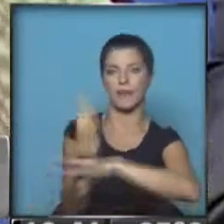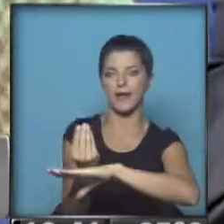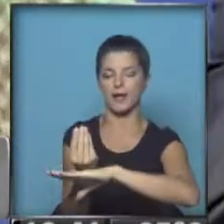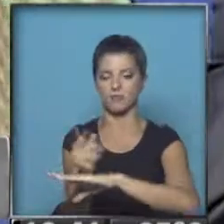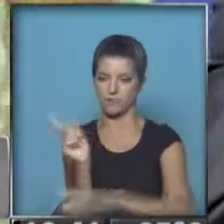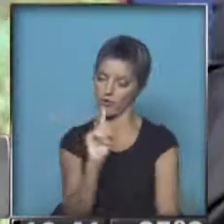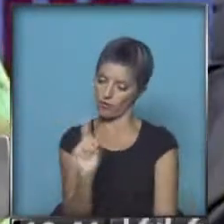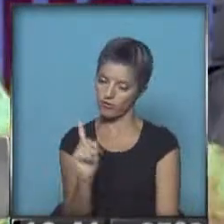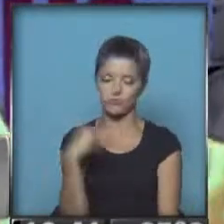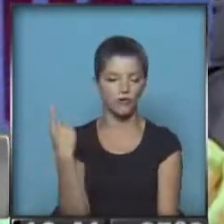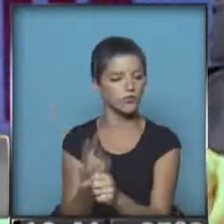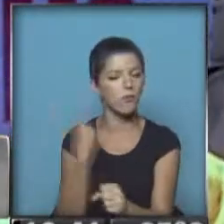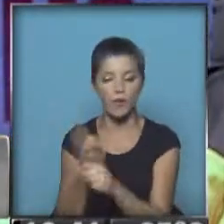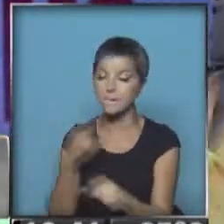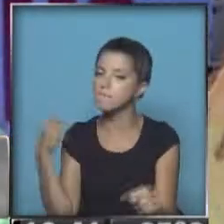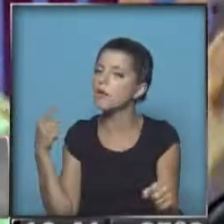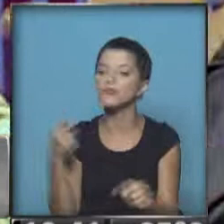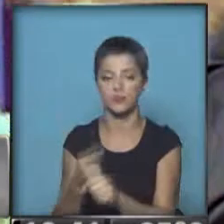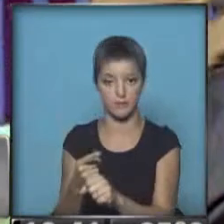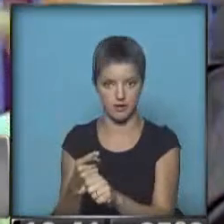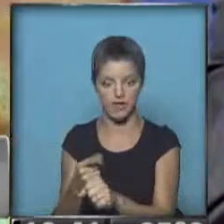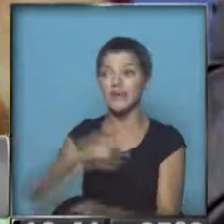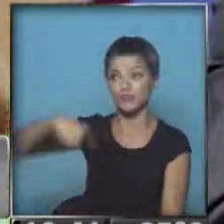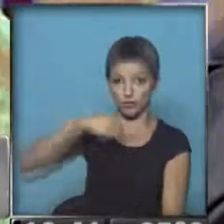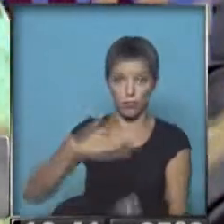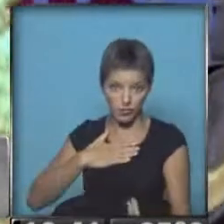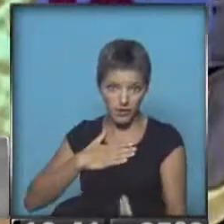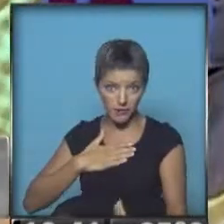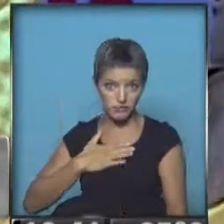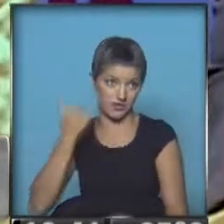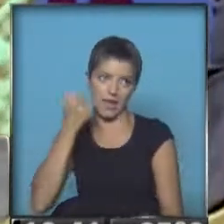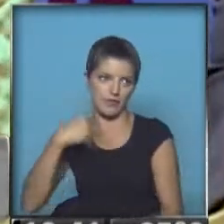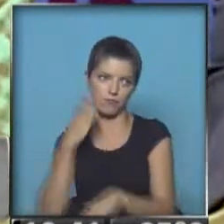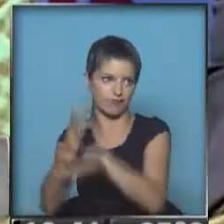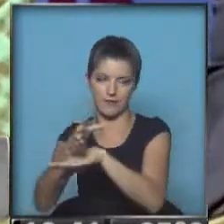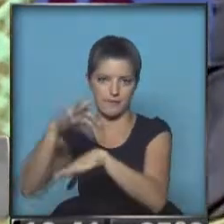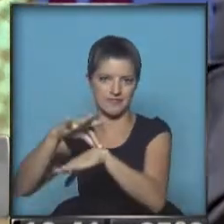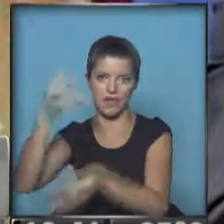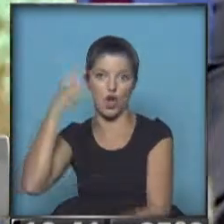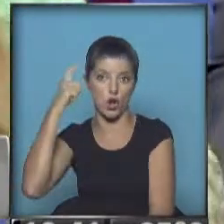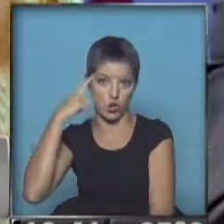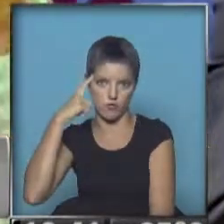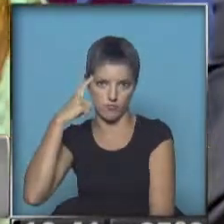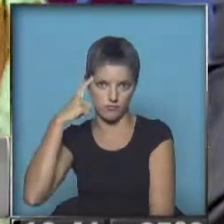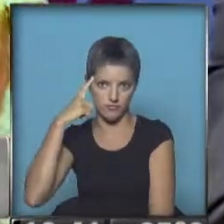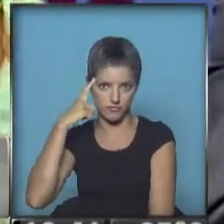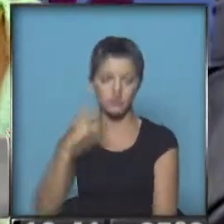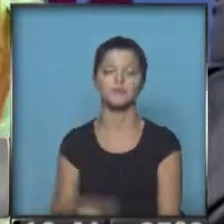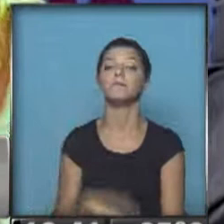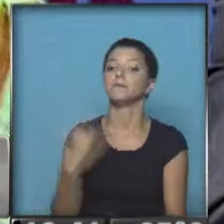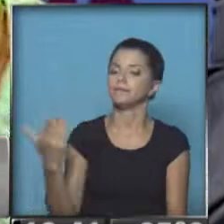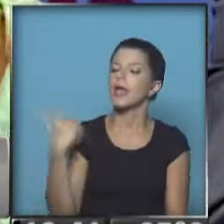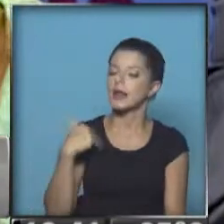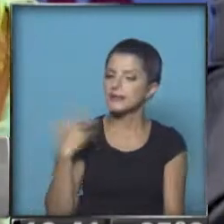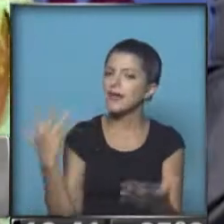No, es imposible. Si pudiéramos hacer eso, estaríamos para el psicólogo. La Argentina sufrió